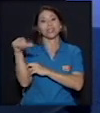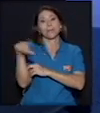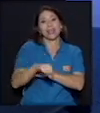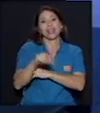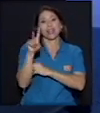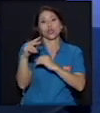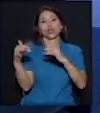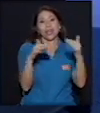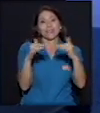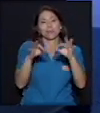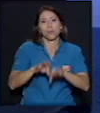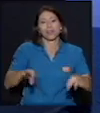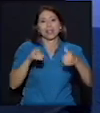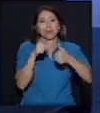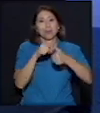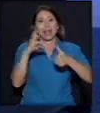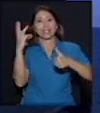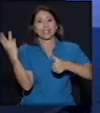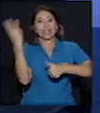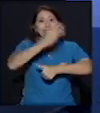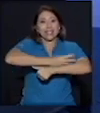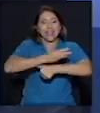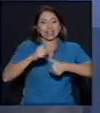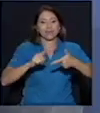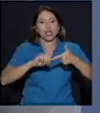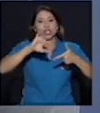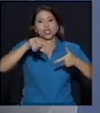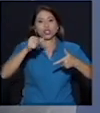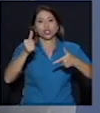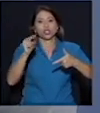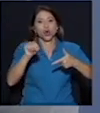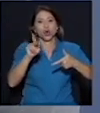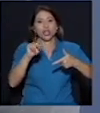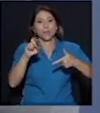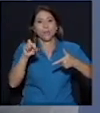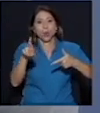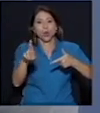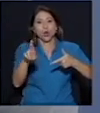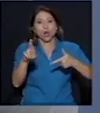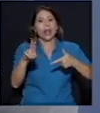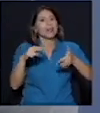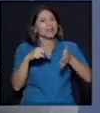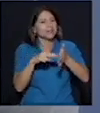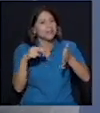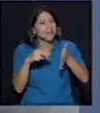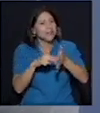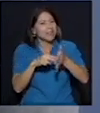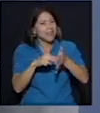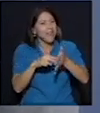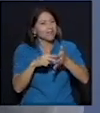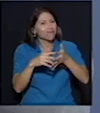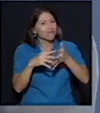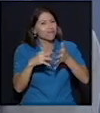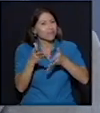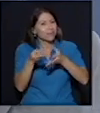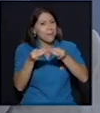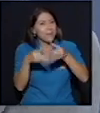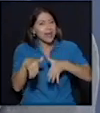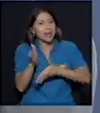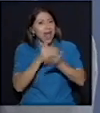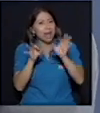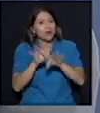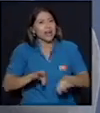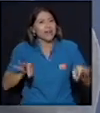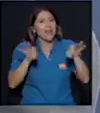la primera, la de los seis días, luego la de Yom Kippur, y Siria pierde algo relevante que son las alturas del